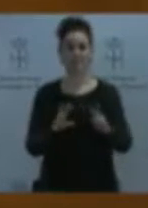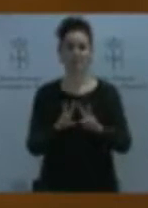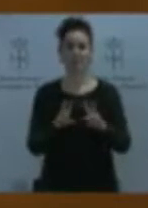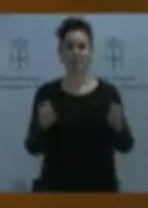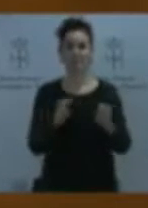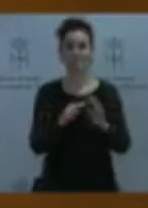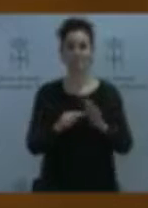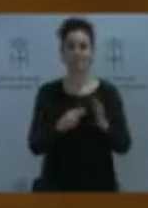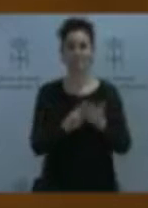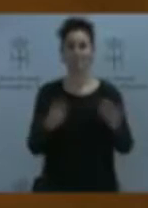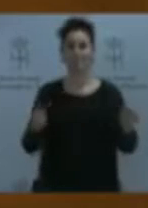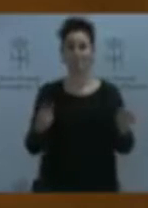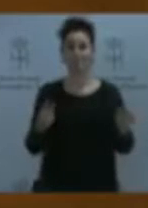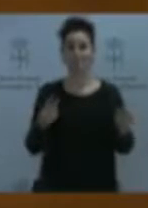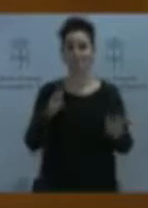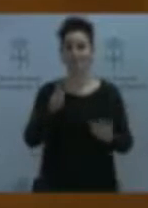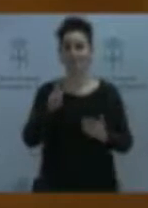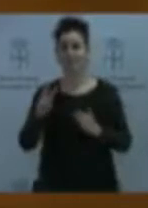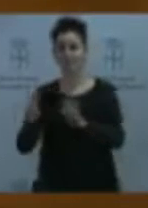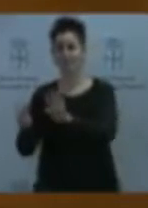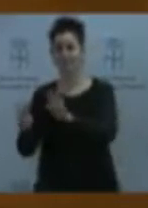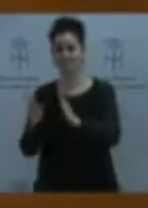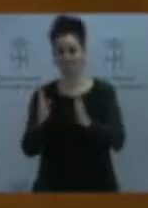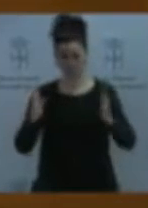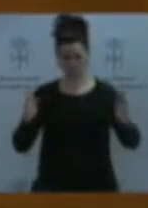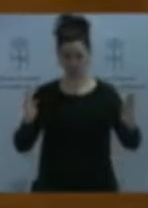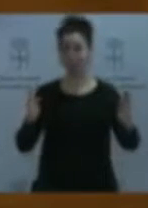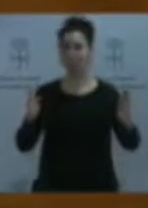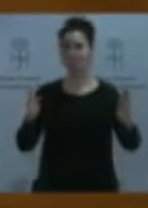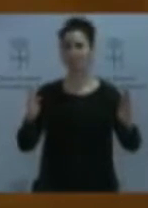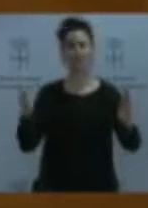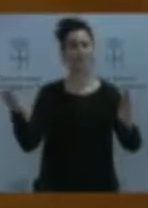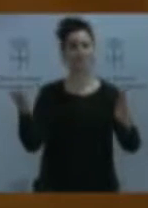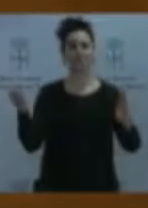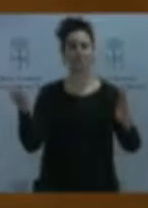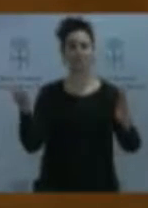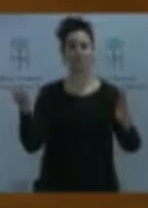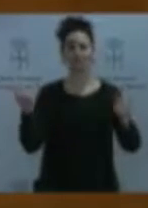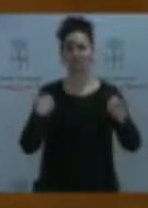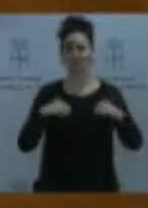2017-2037. Debería de estar ya sobre la mesa, ya en discusión.